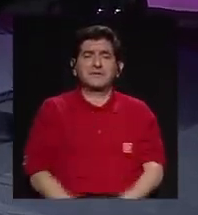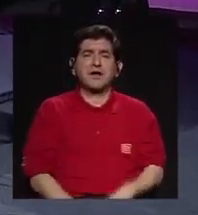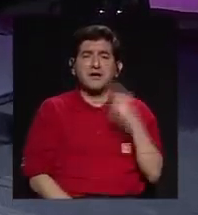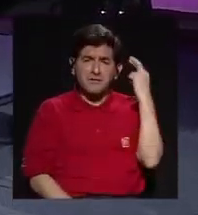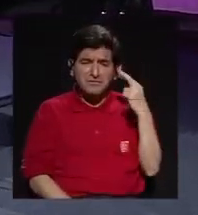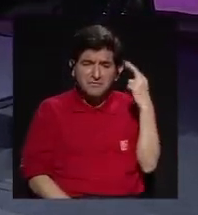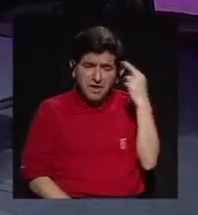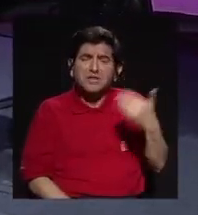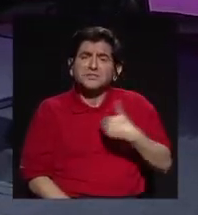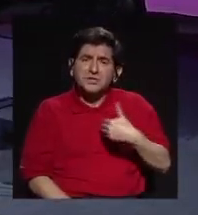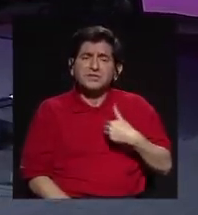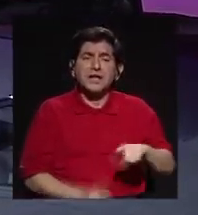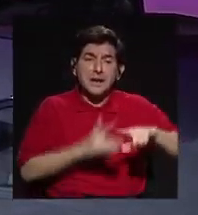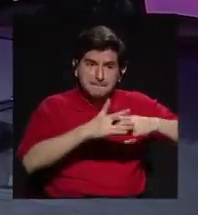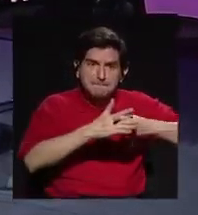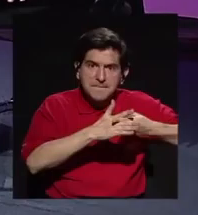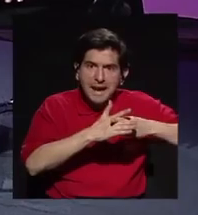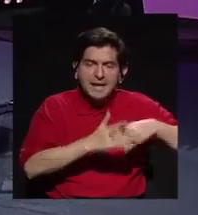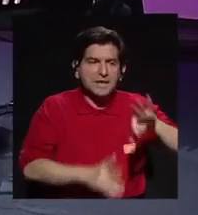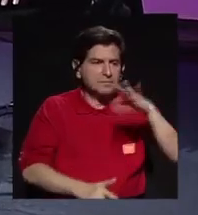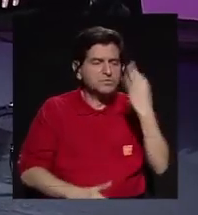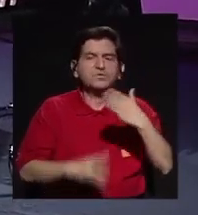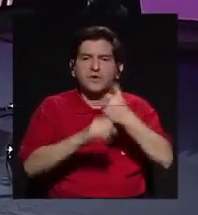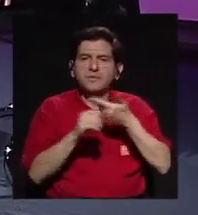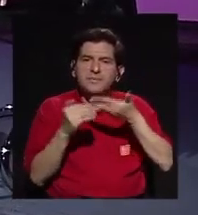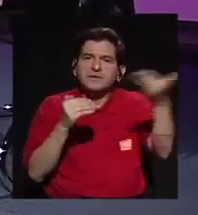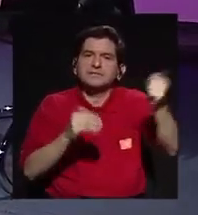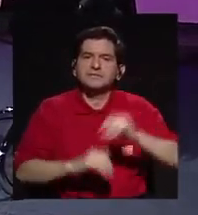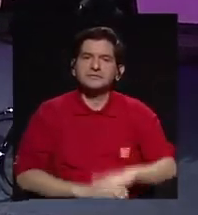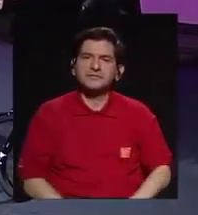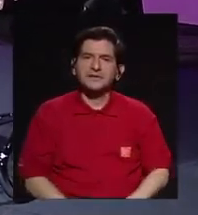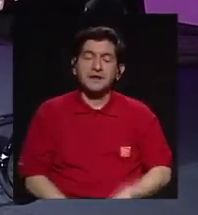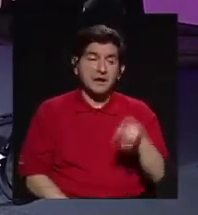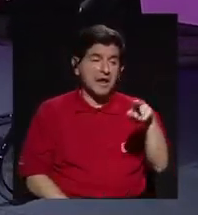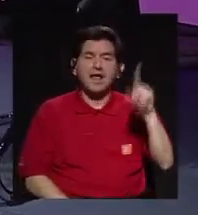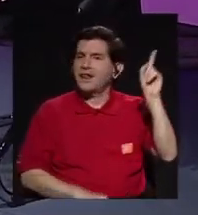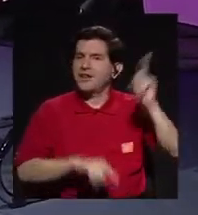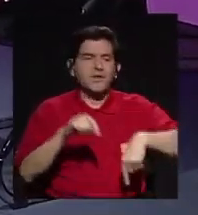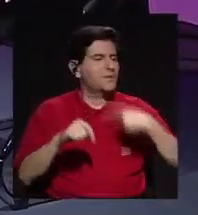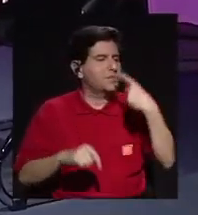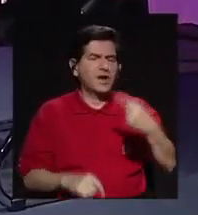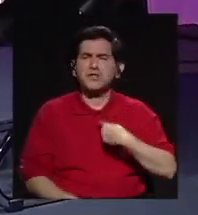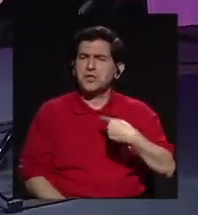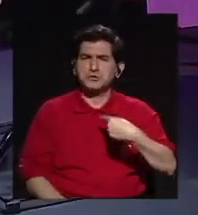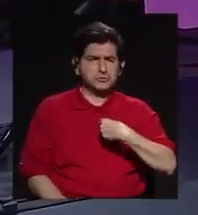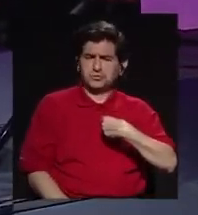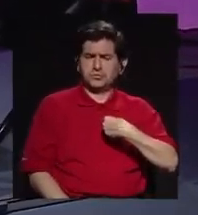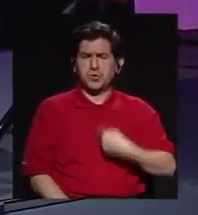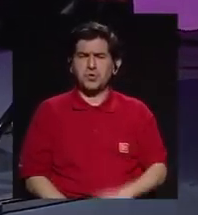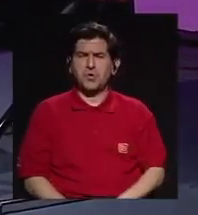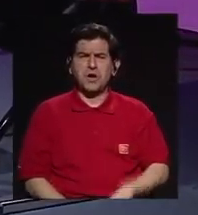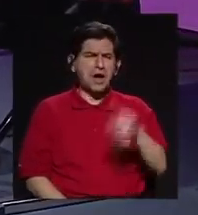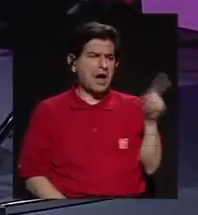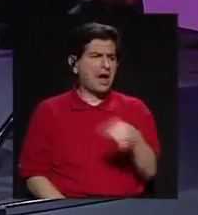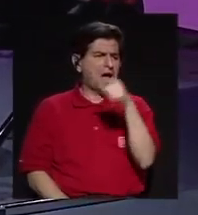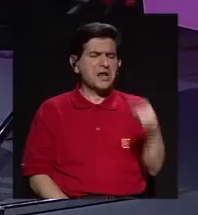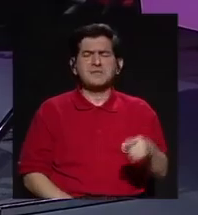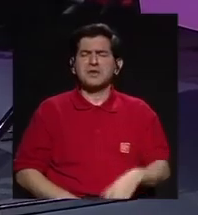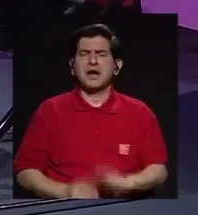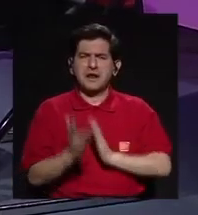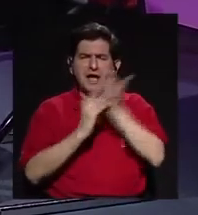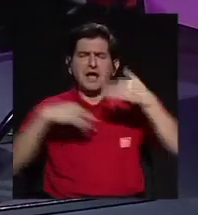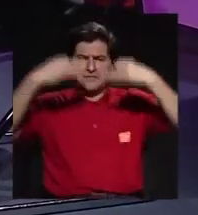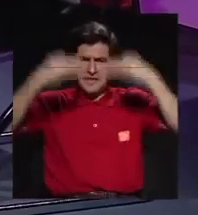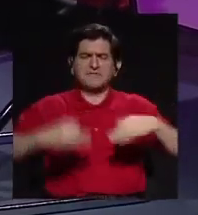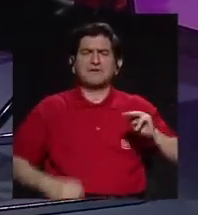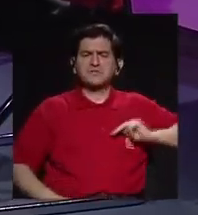la razón. Hay mecanismos, hay formas de hacer las cosas. Entonces, él no puede decir, voy a votar el decreto tal, voy a votar